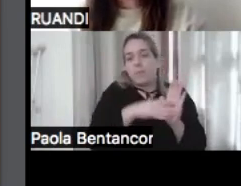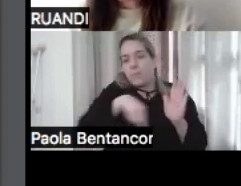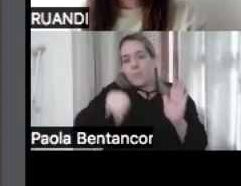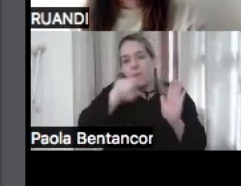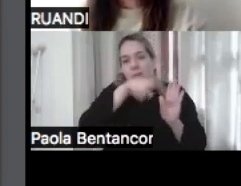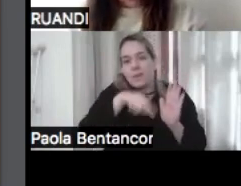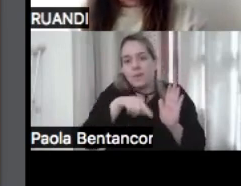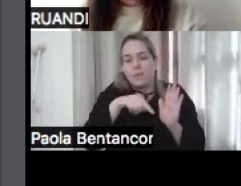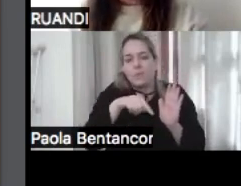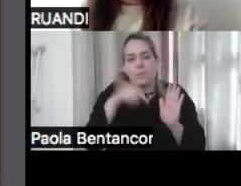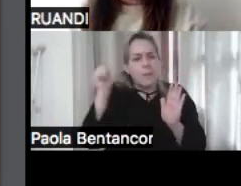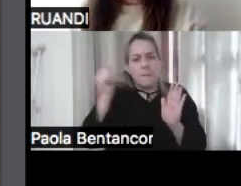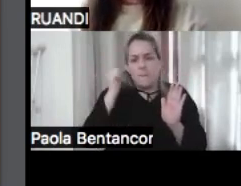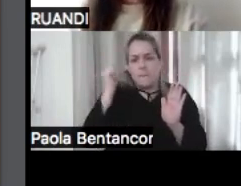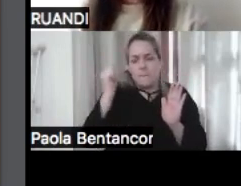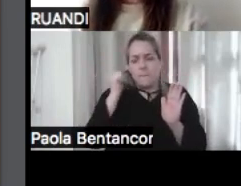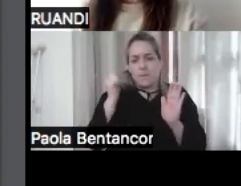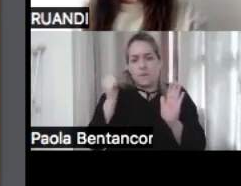pensar y reproducir.